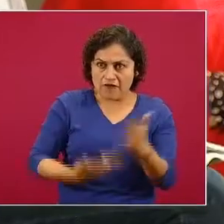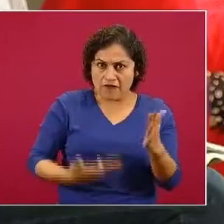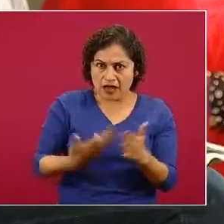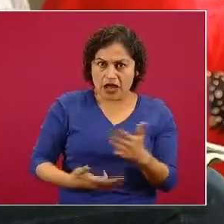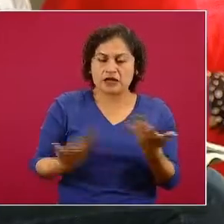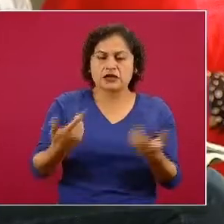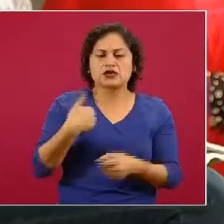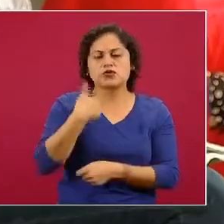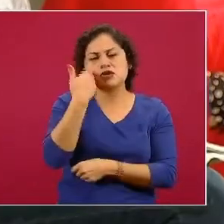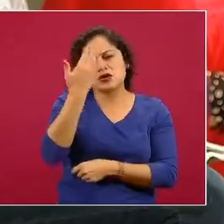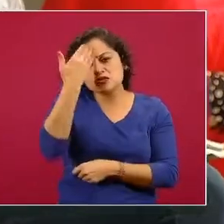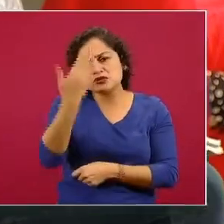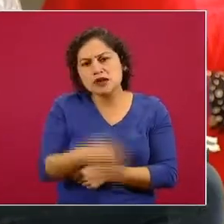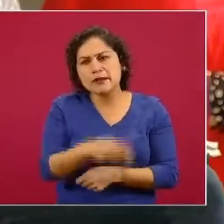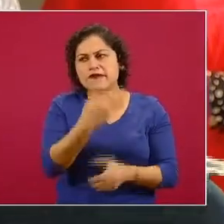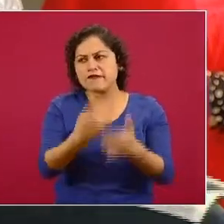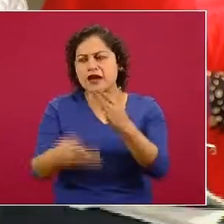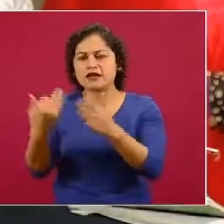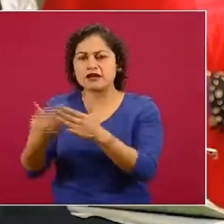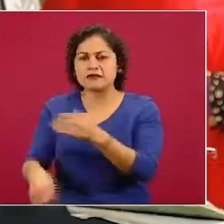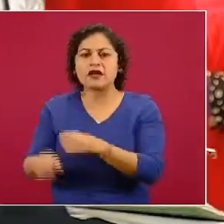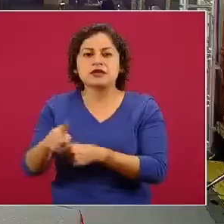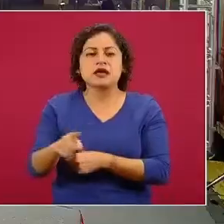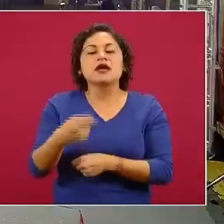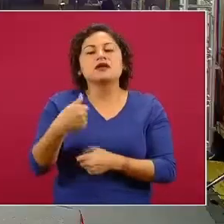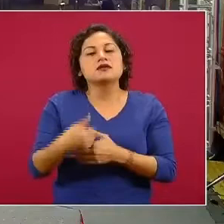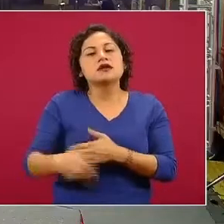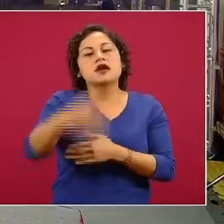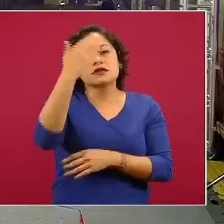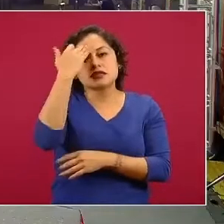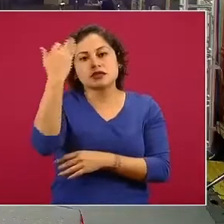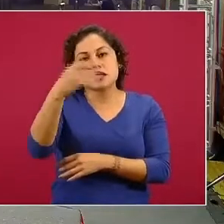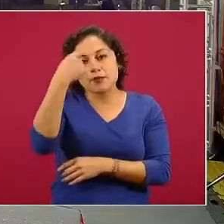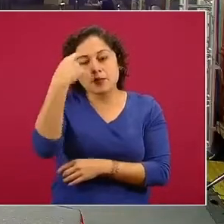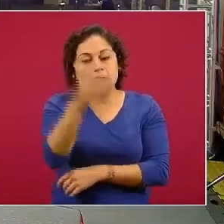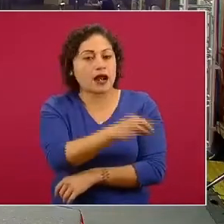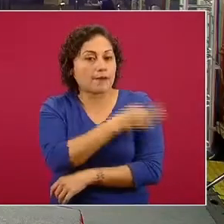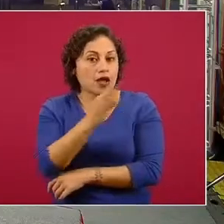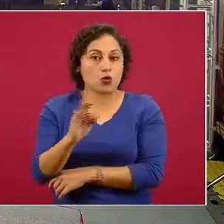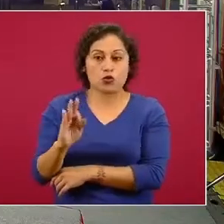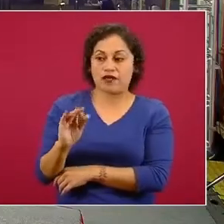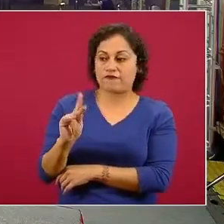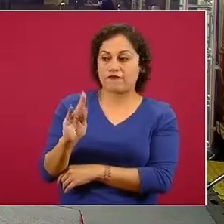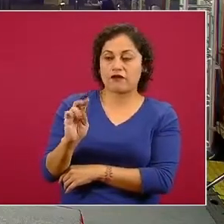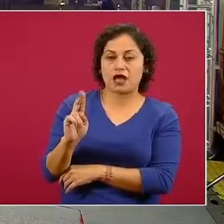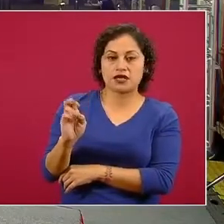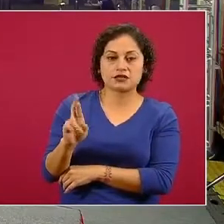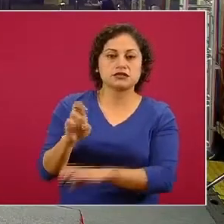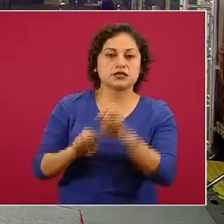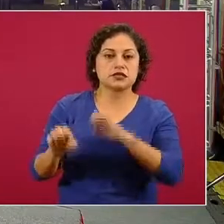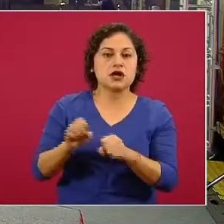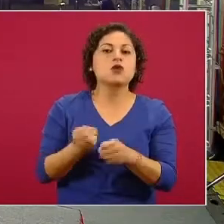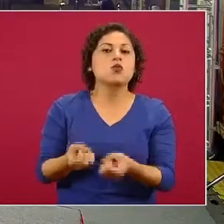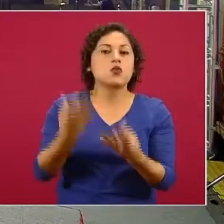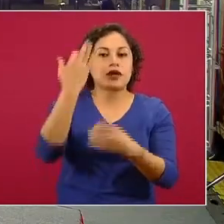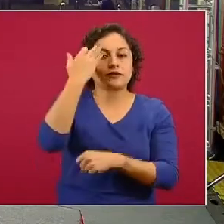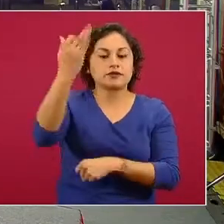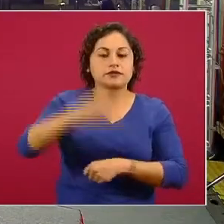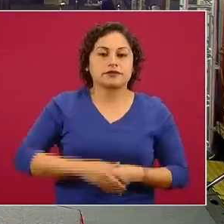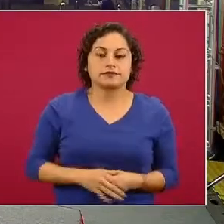la que se necesita para la vacuna Pfizer. Gracias. Con mucho gusto, Natalia. Sobre lo primero, la vacuna Vaxigrip